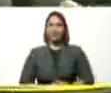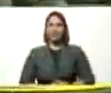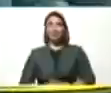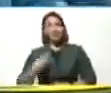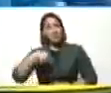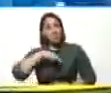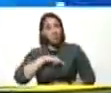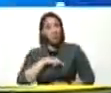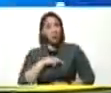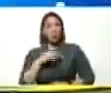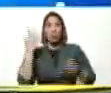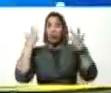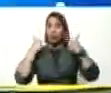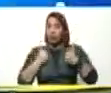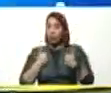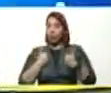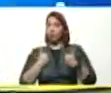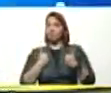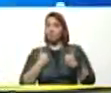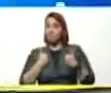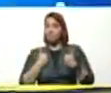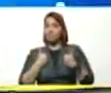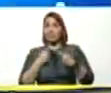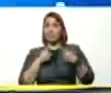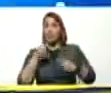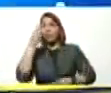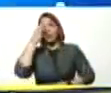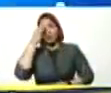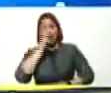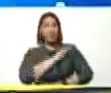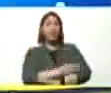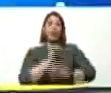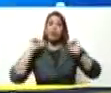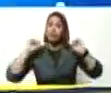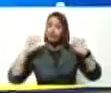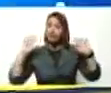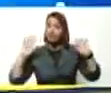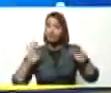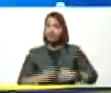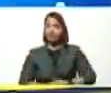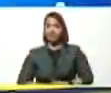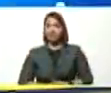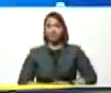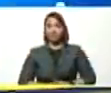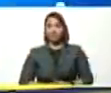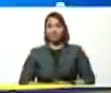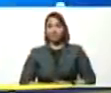Nosotros los caraquitas estamos poniéndole al turno, pero Magallanes está duro. ¿Ah?